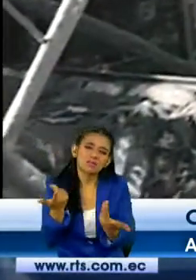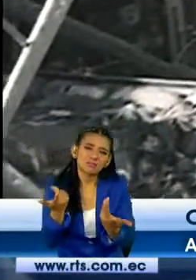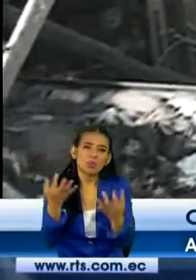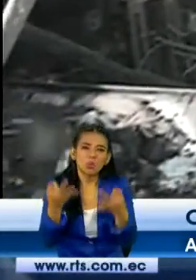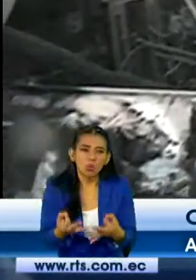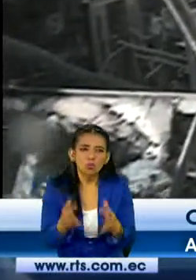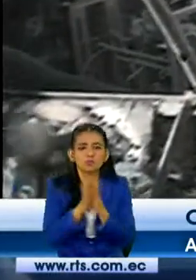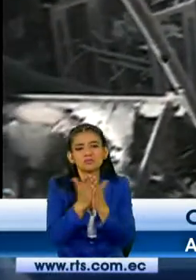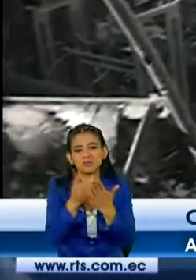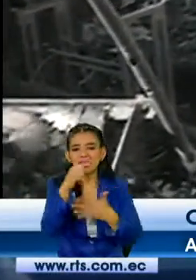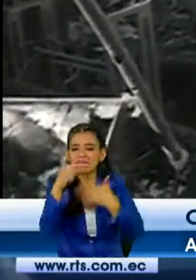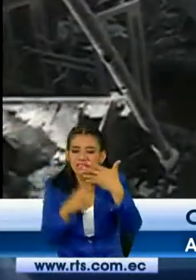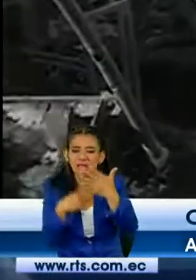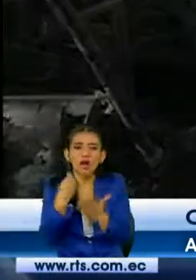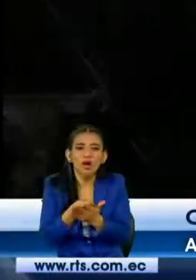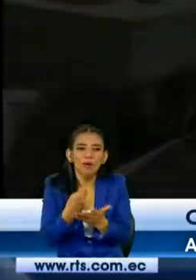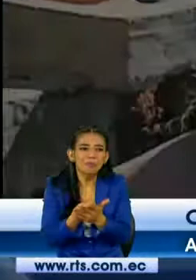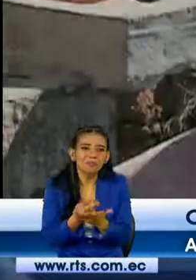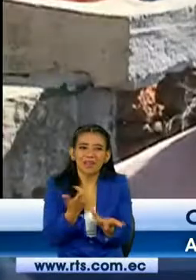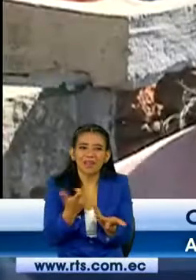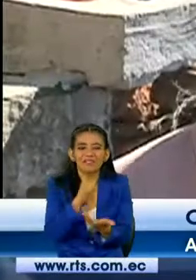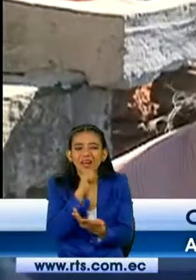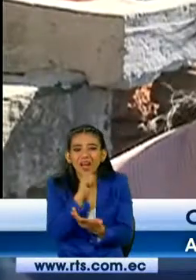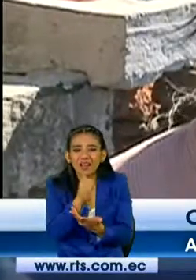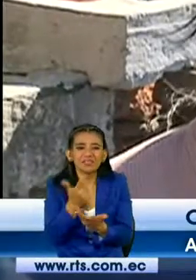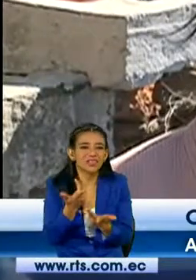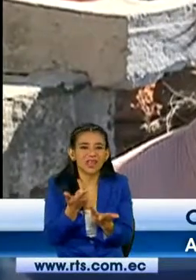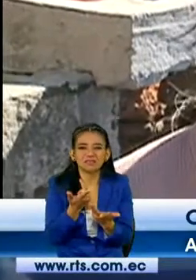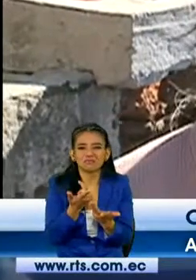completar las listas de útiles, todo eso, lo que nos faltaba.